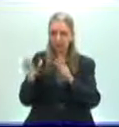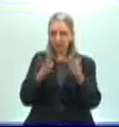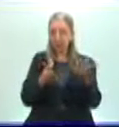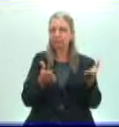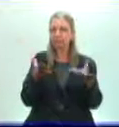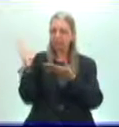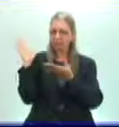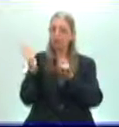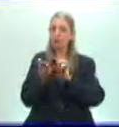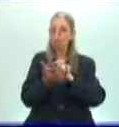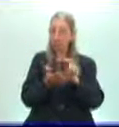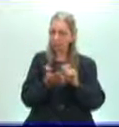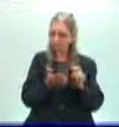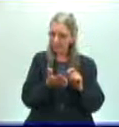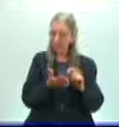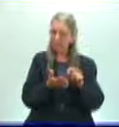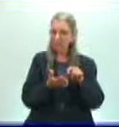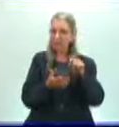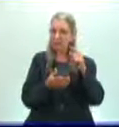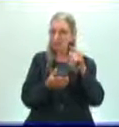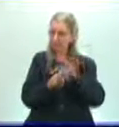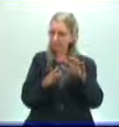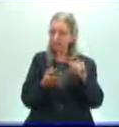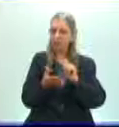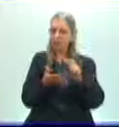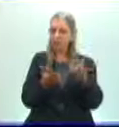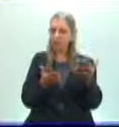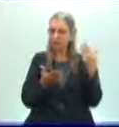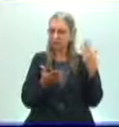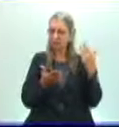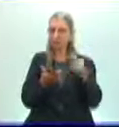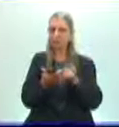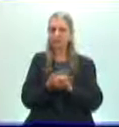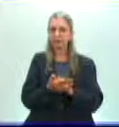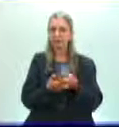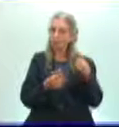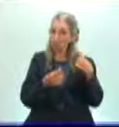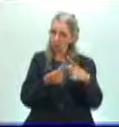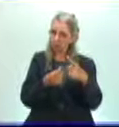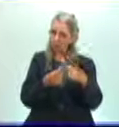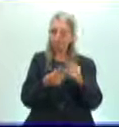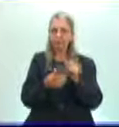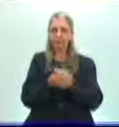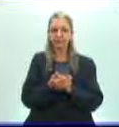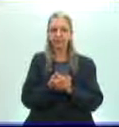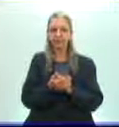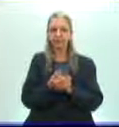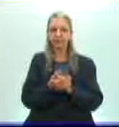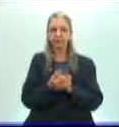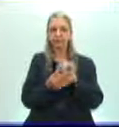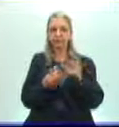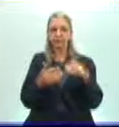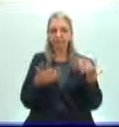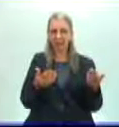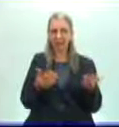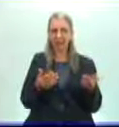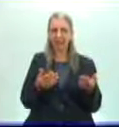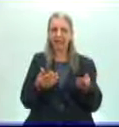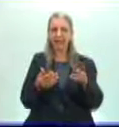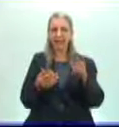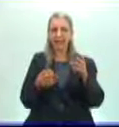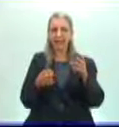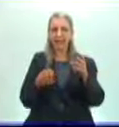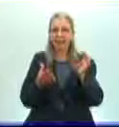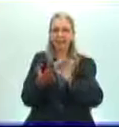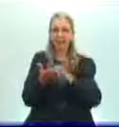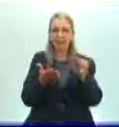mostrando. En otras ocasiones lo hemos orientado. Además, quiero colocar esta diapo. Recuerden el manual de ejercicios de matemática,